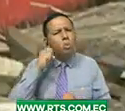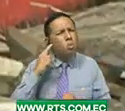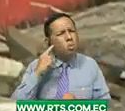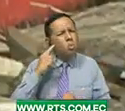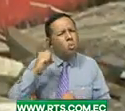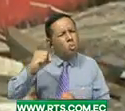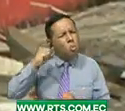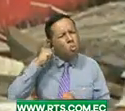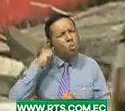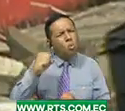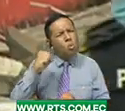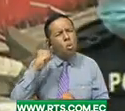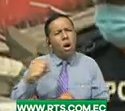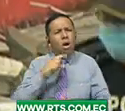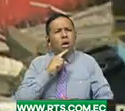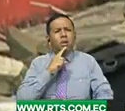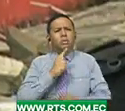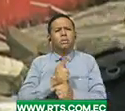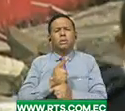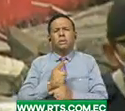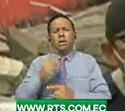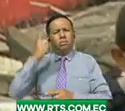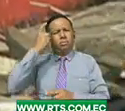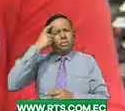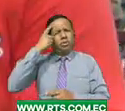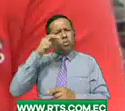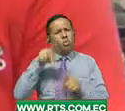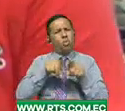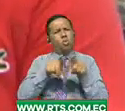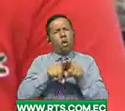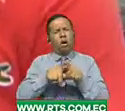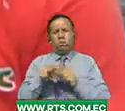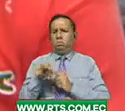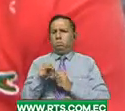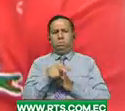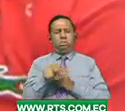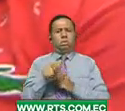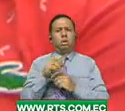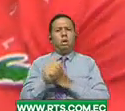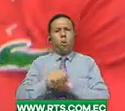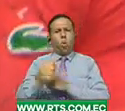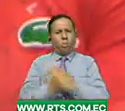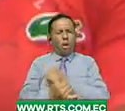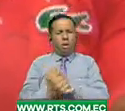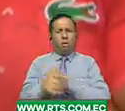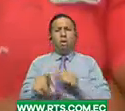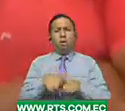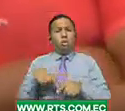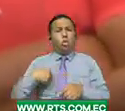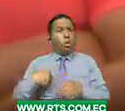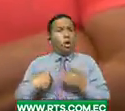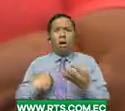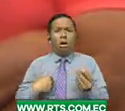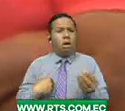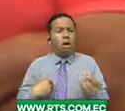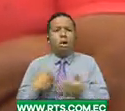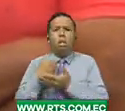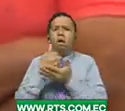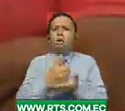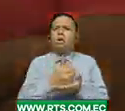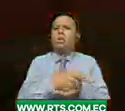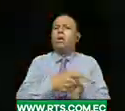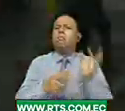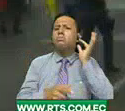si fuera, él dijo, esos atentados que uno lo ve en la prensa, ¿no? Horrible. Pude ayudar con otras personas, acá una señora que